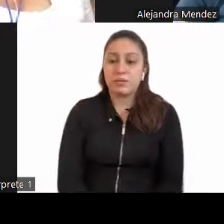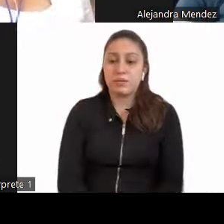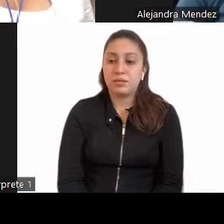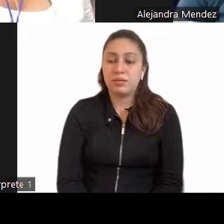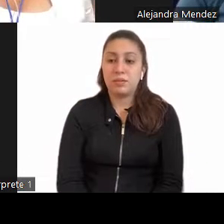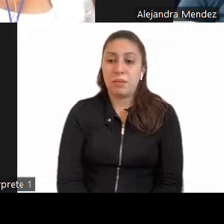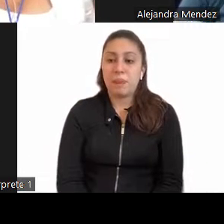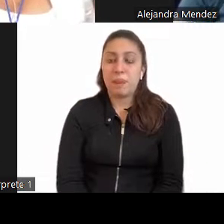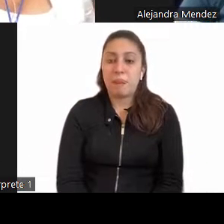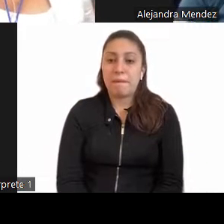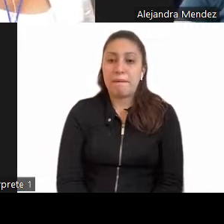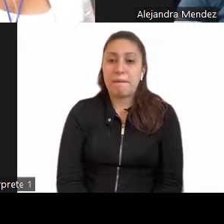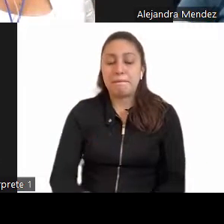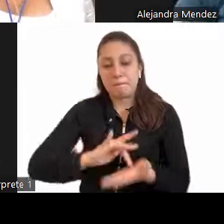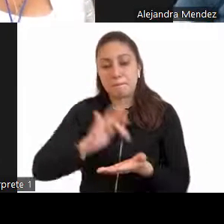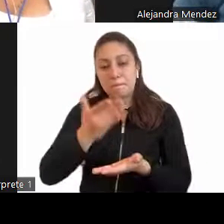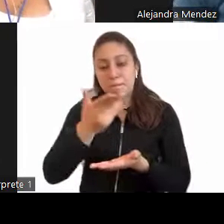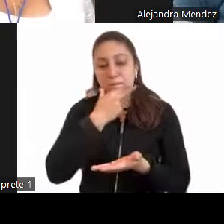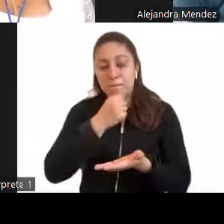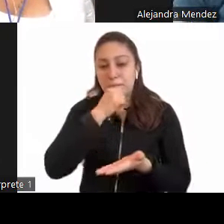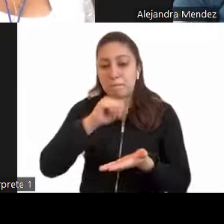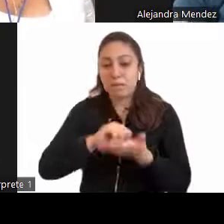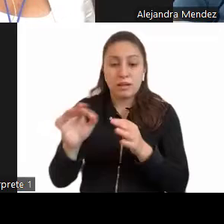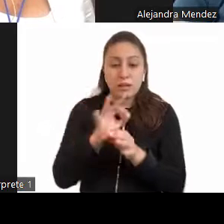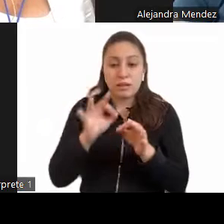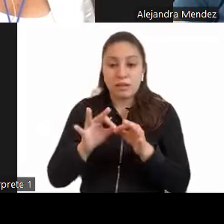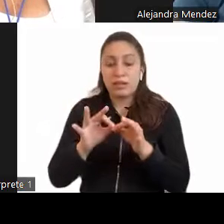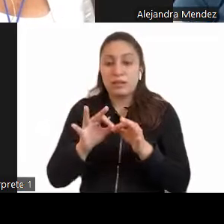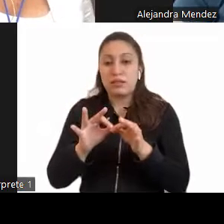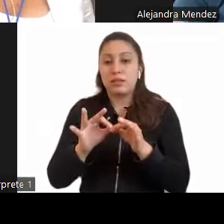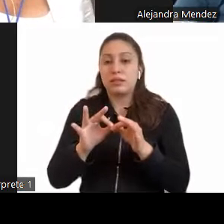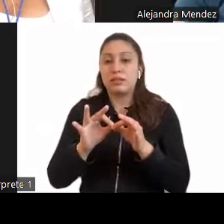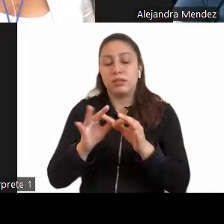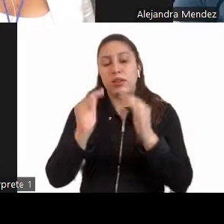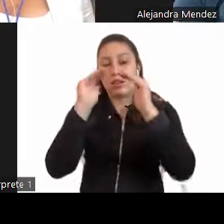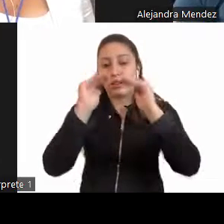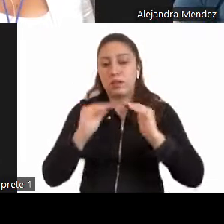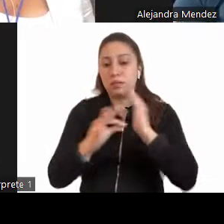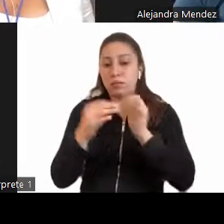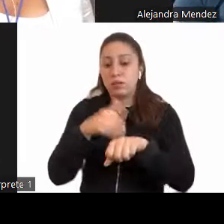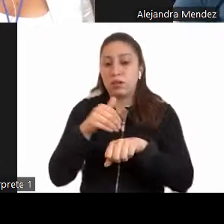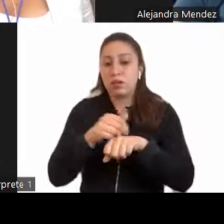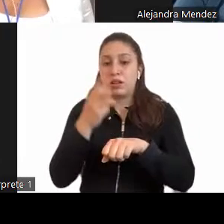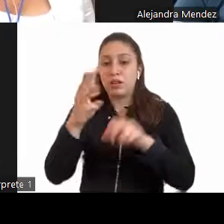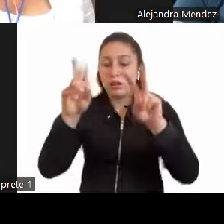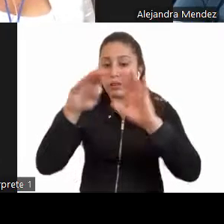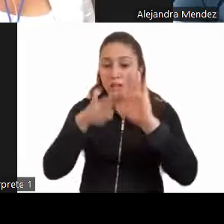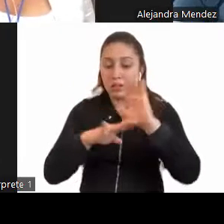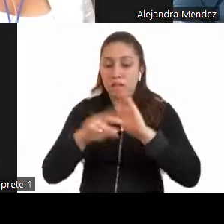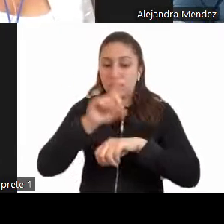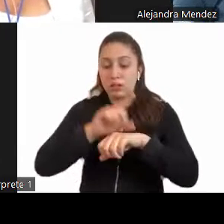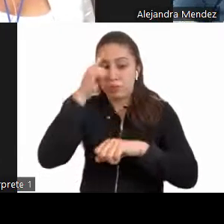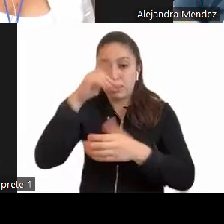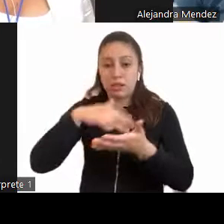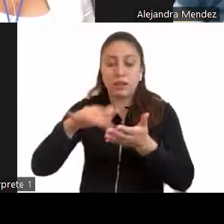Muchas gracias, diputado secretario. Una vez desahogado el punto anterior y pasando al punto 3 del orden del día, consistente la lectura y, en su caso, la